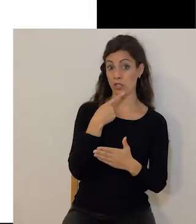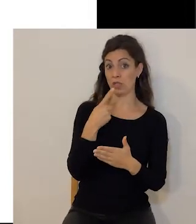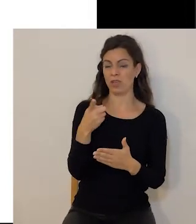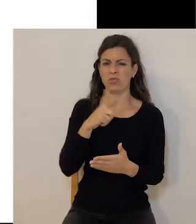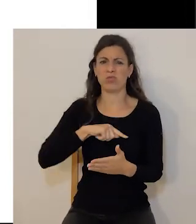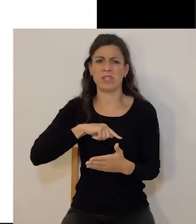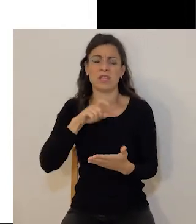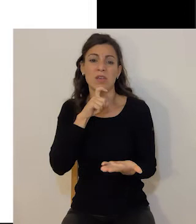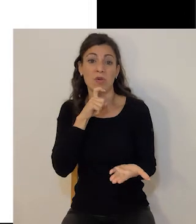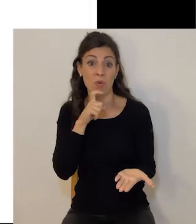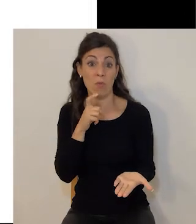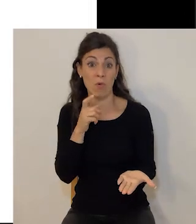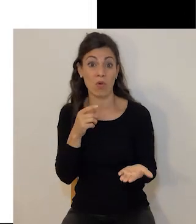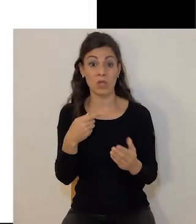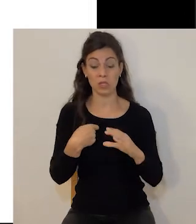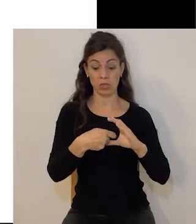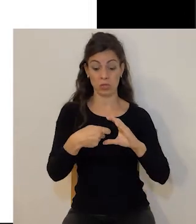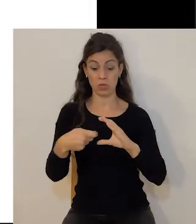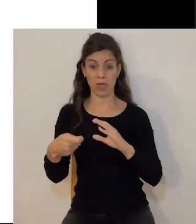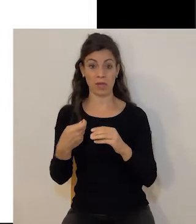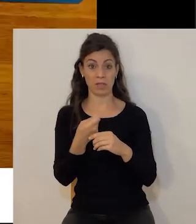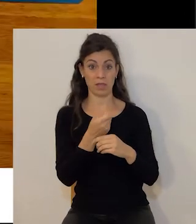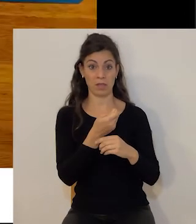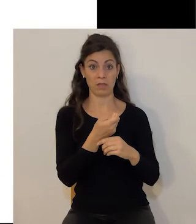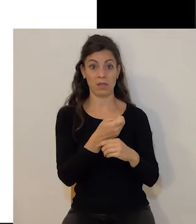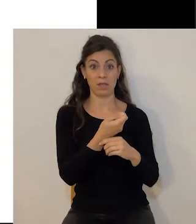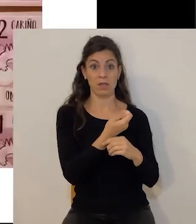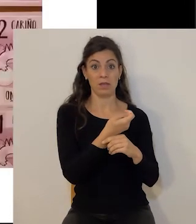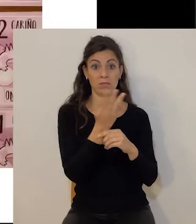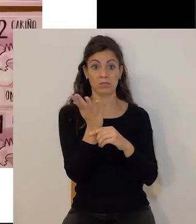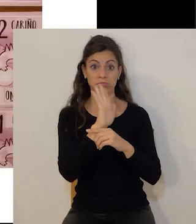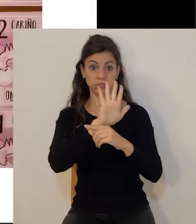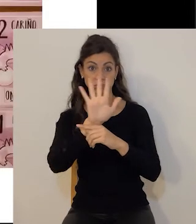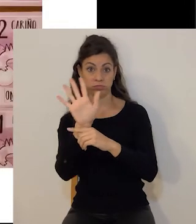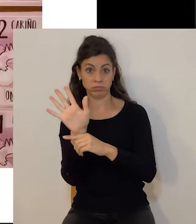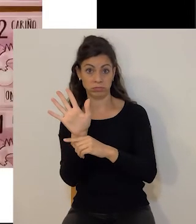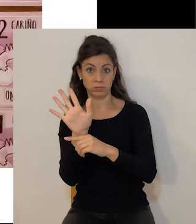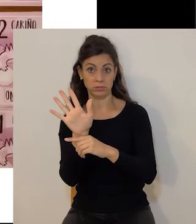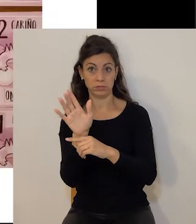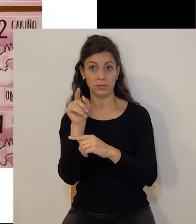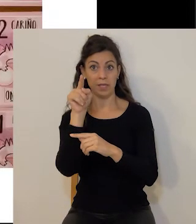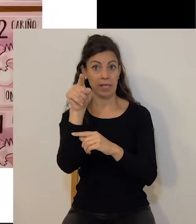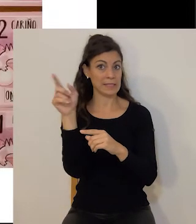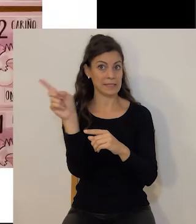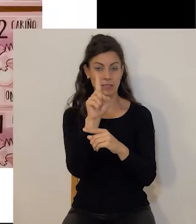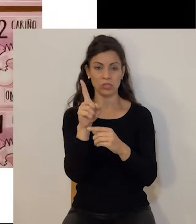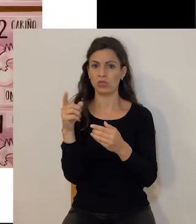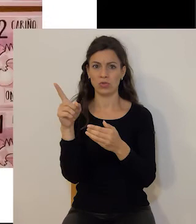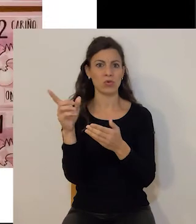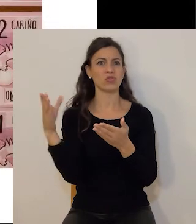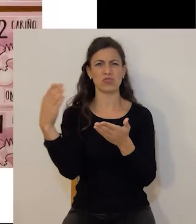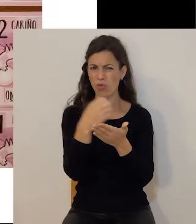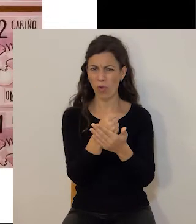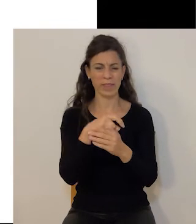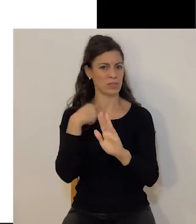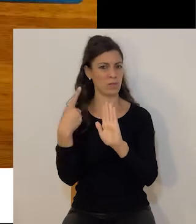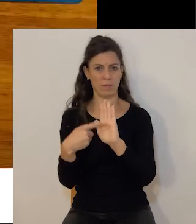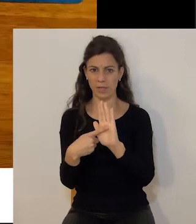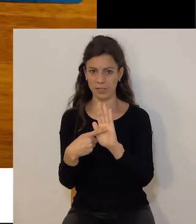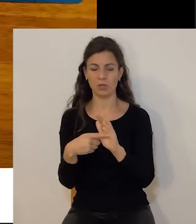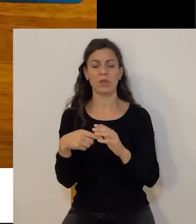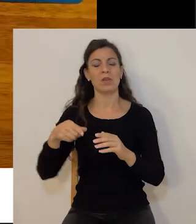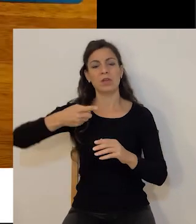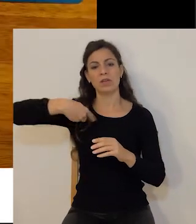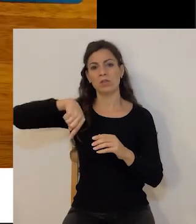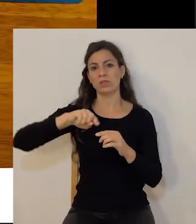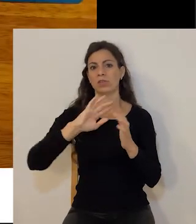te sientes? Y le pongo todas las cartas, le pongo todo el grupo de cartas, no estas, sino todas. Hemos trabajado previamente